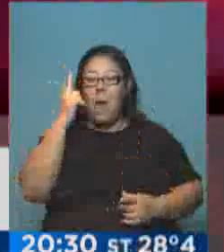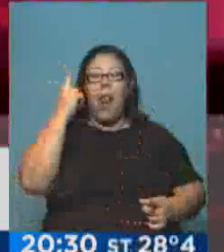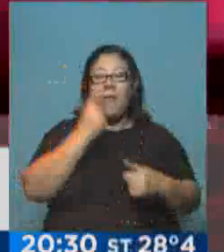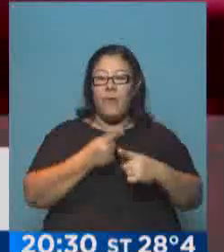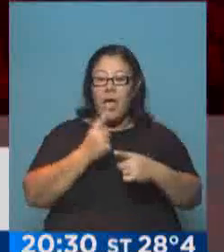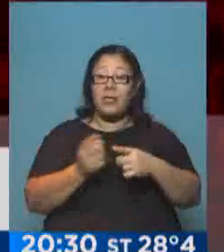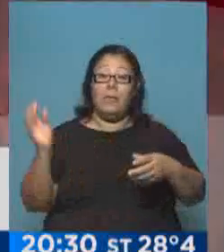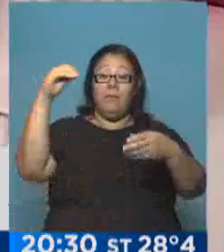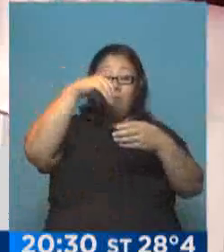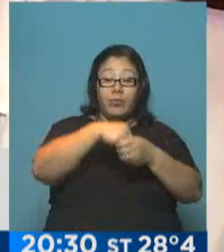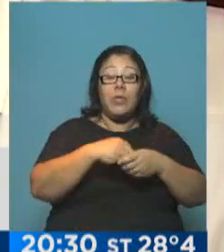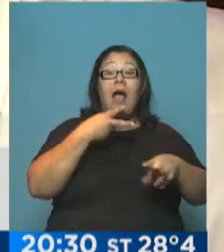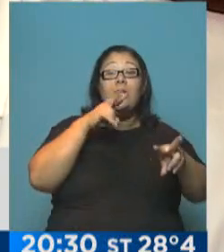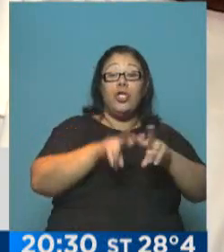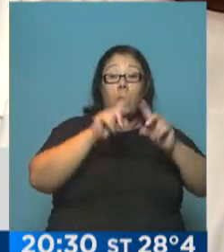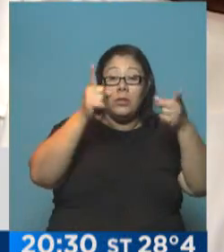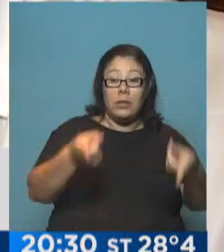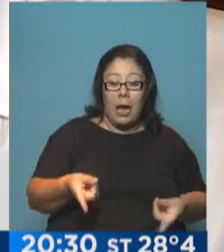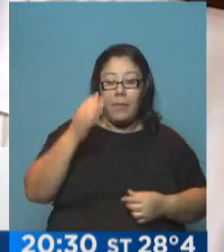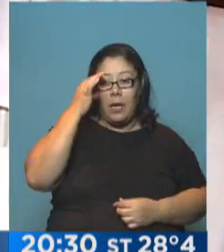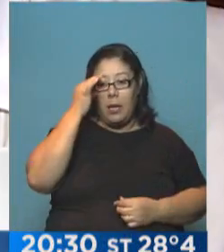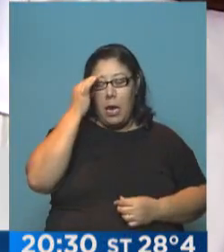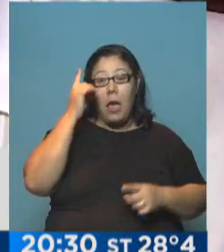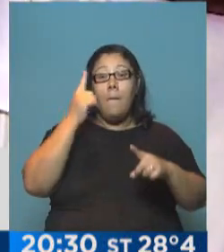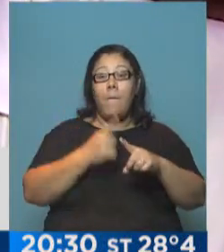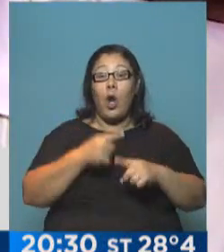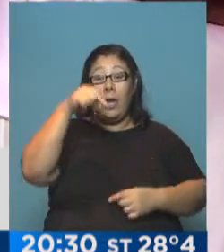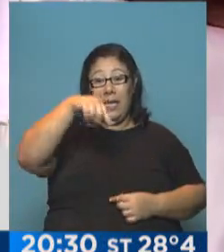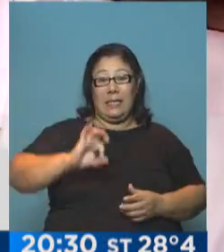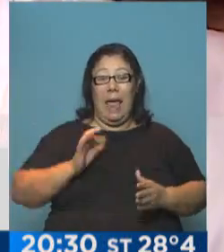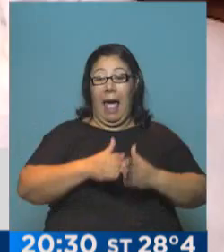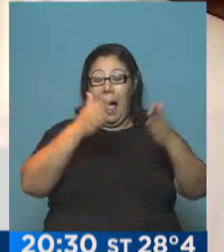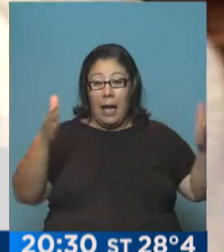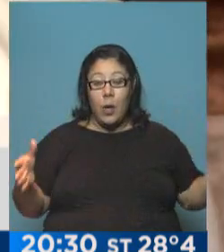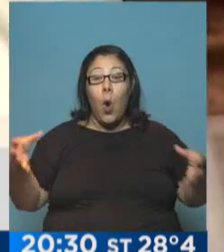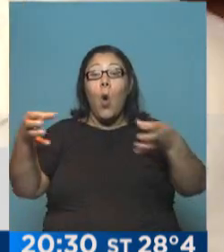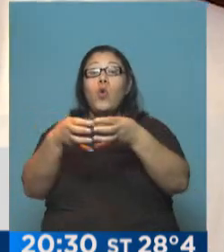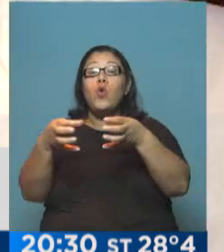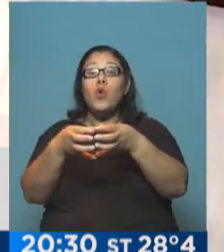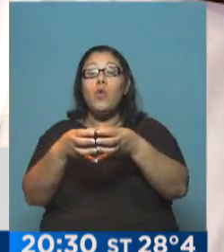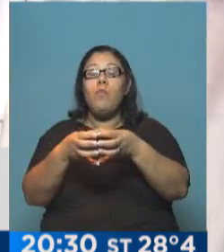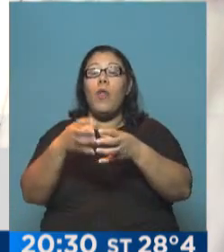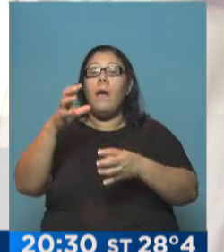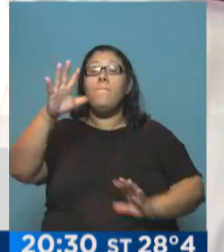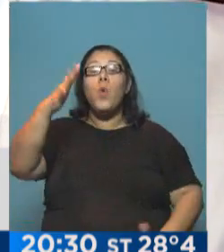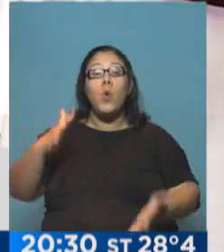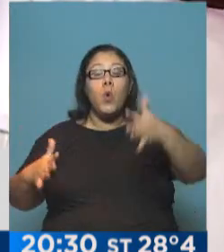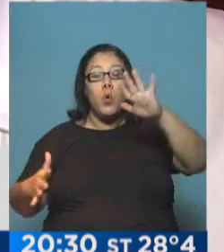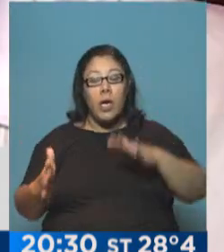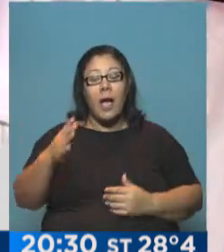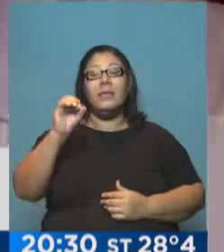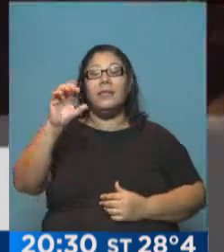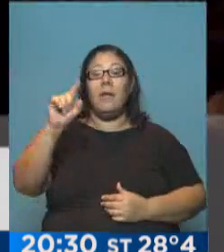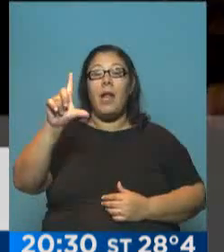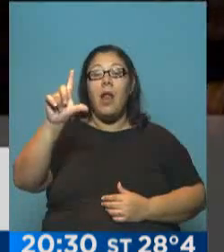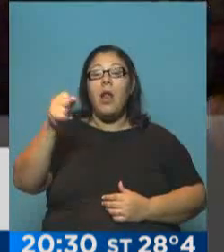se genera ahora con esta nueva etapa de Fuerza Bruta este año, invitando a los amantes de la boca, y no, eso,